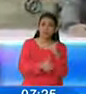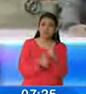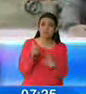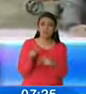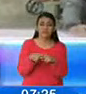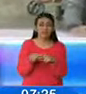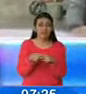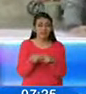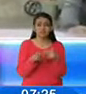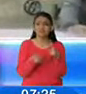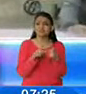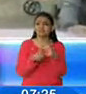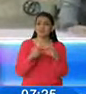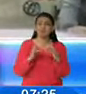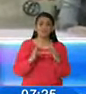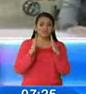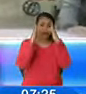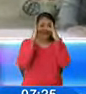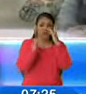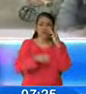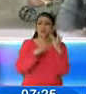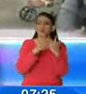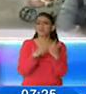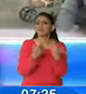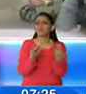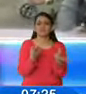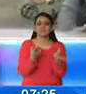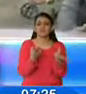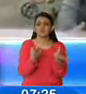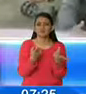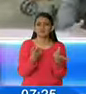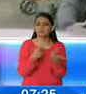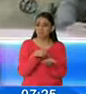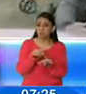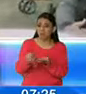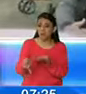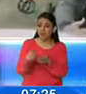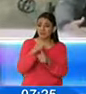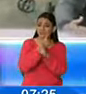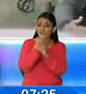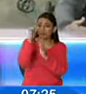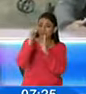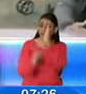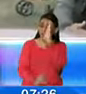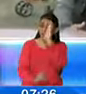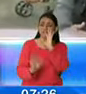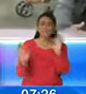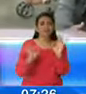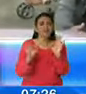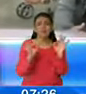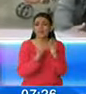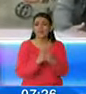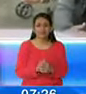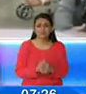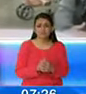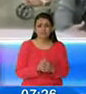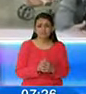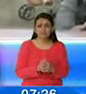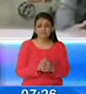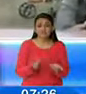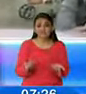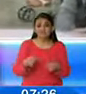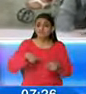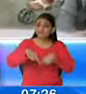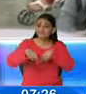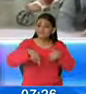los taxis, en los ascensores, no aplican la tarifa de la discapacidad. Bueno, no tenemos un medio de